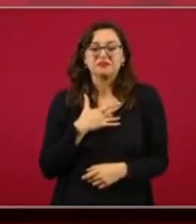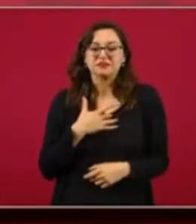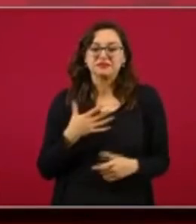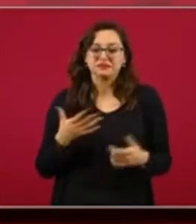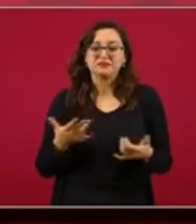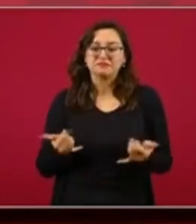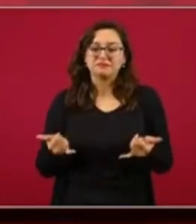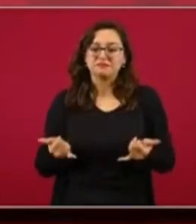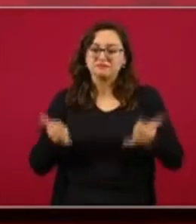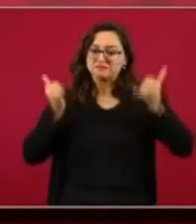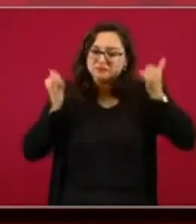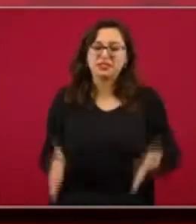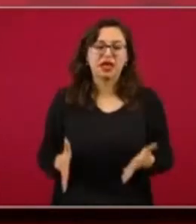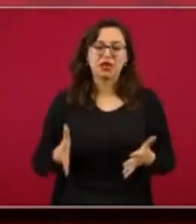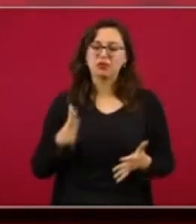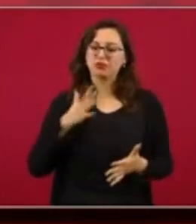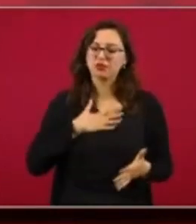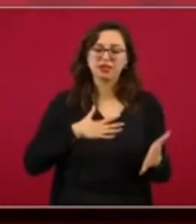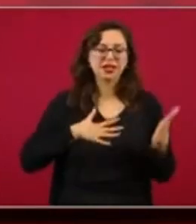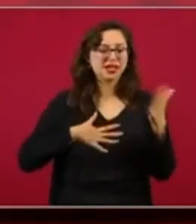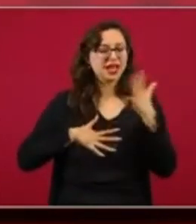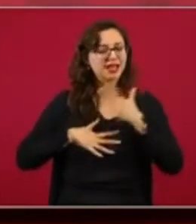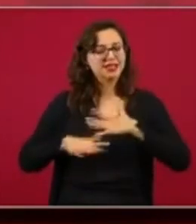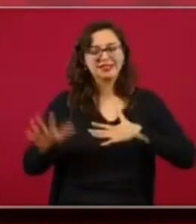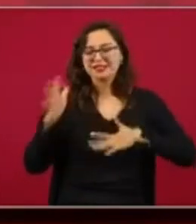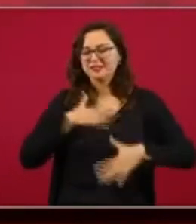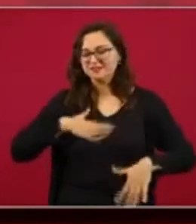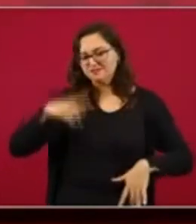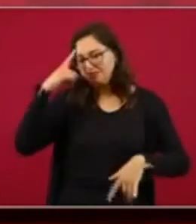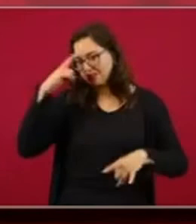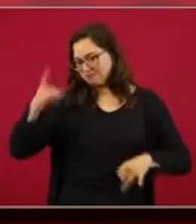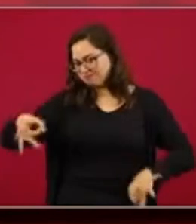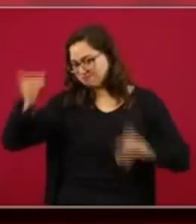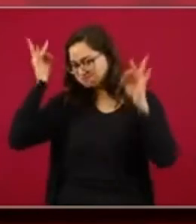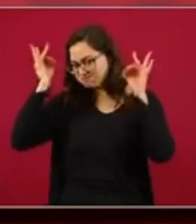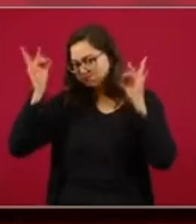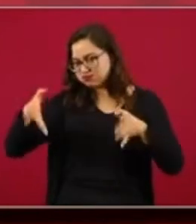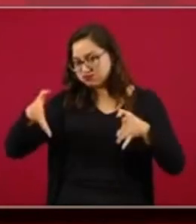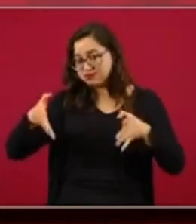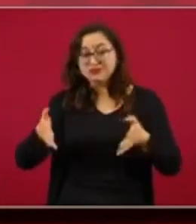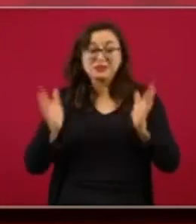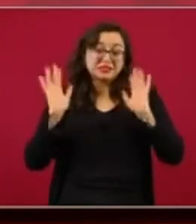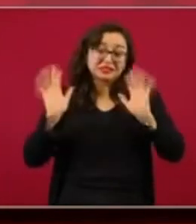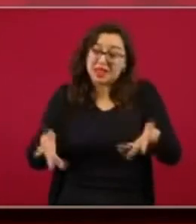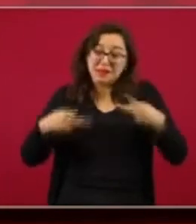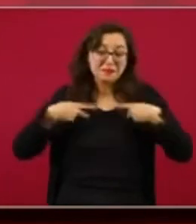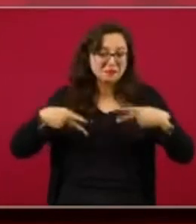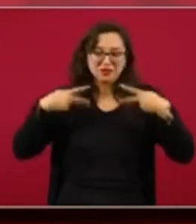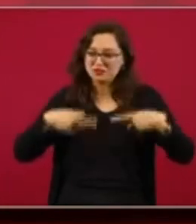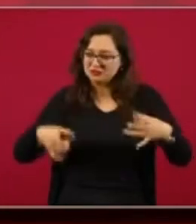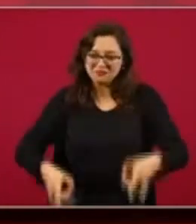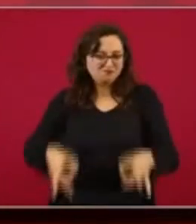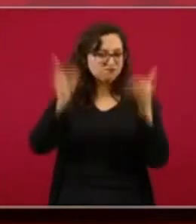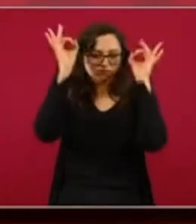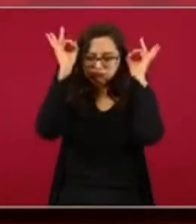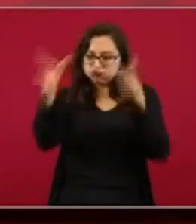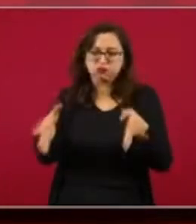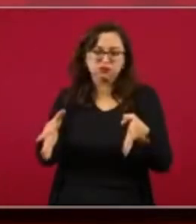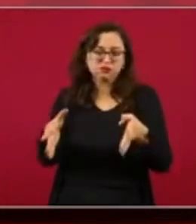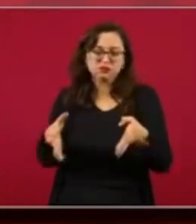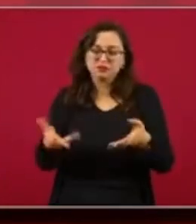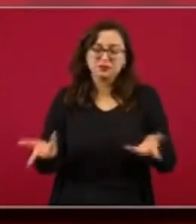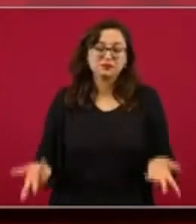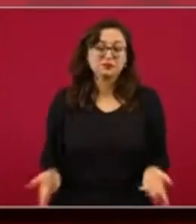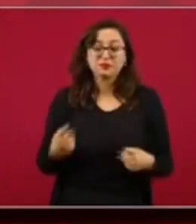carga de desgaste como sociedad. Y también los individuos están cansados y cansadas.